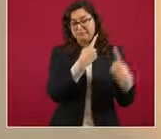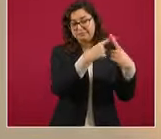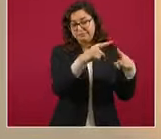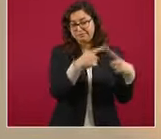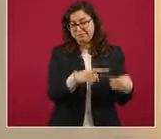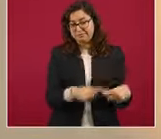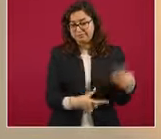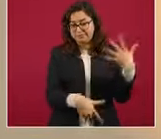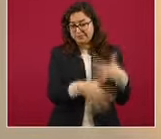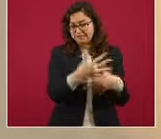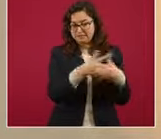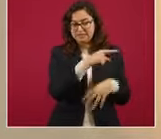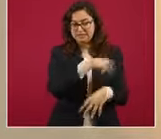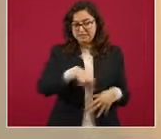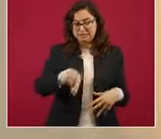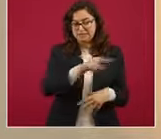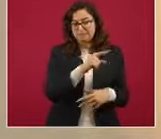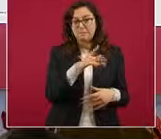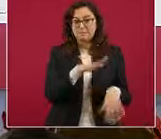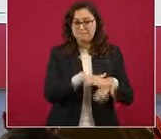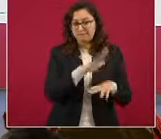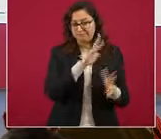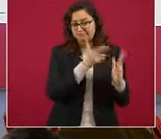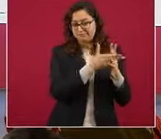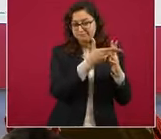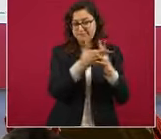por instrucciones del presidente, siguiente,